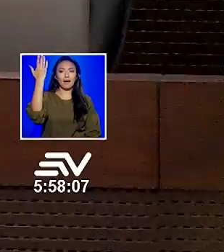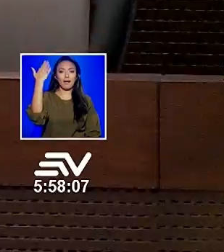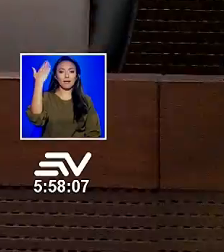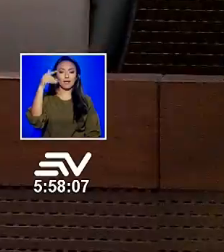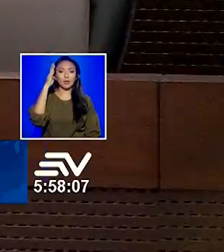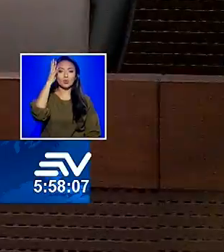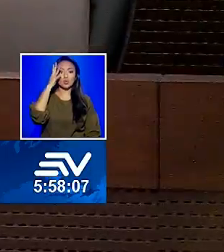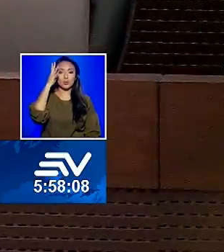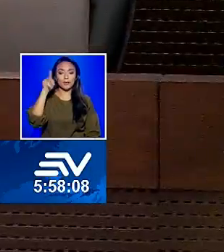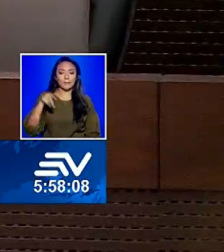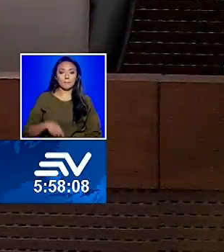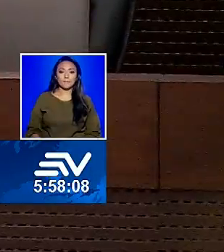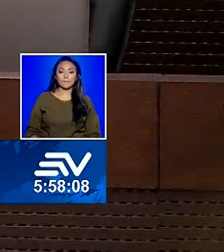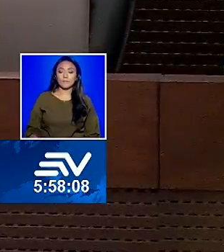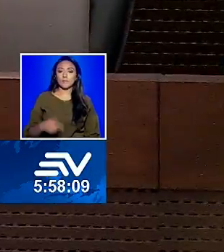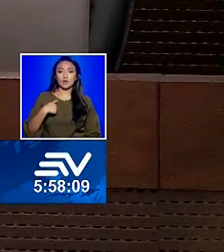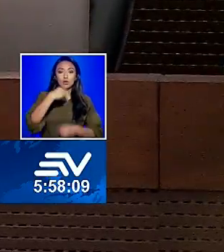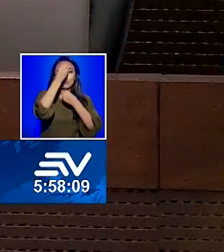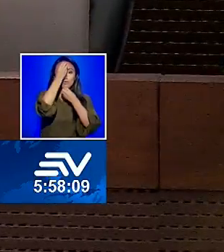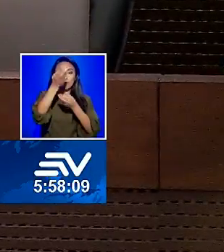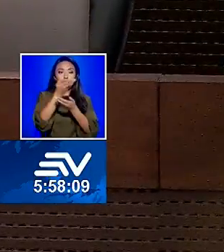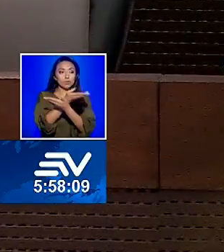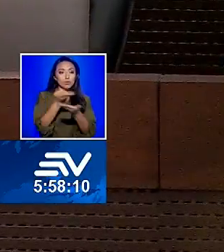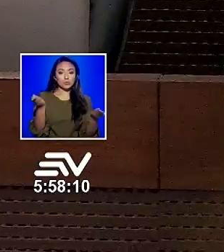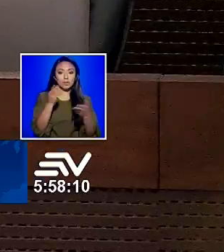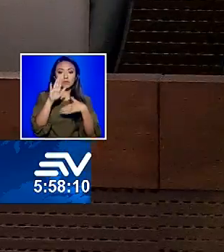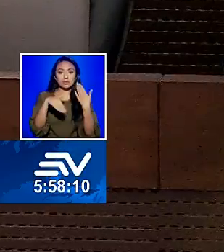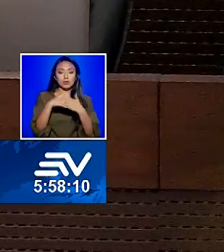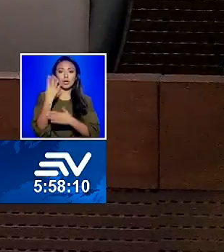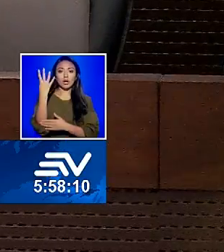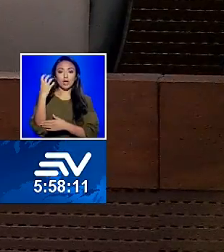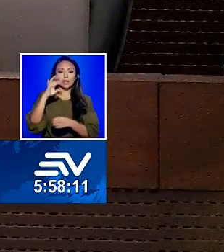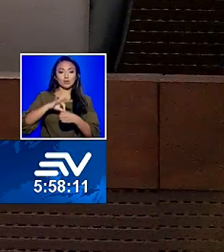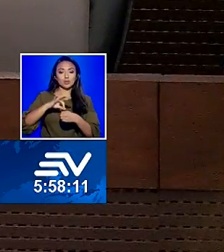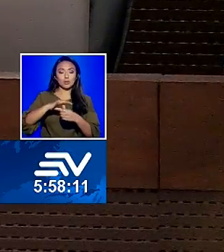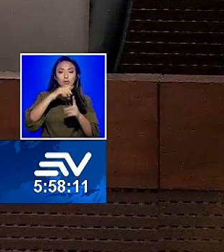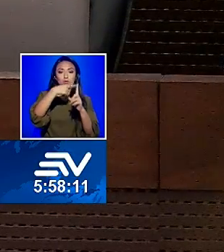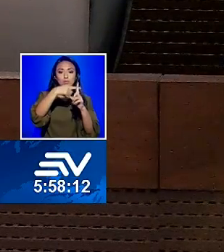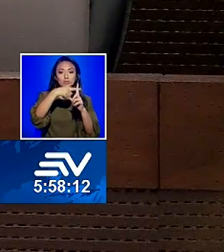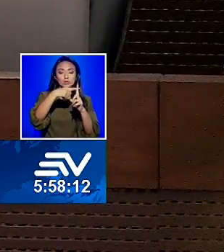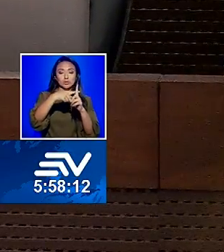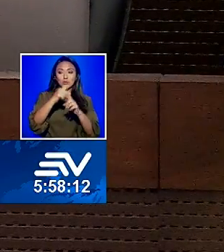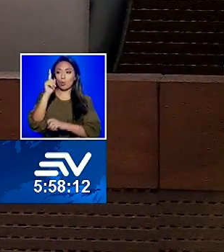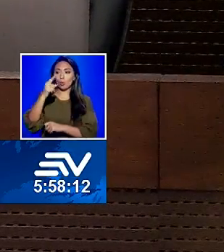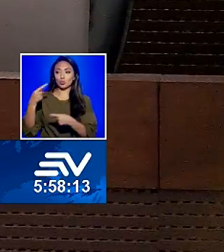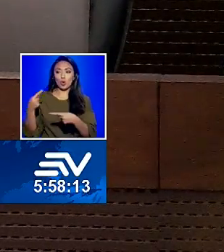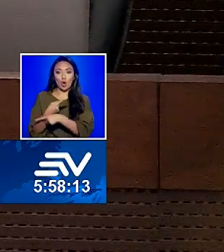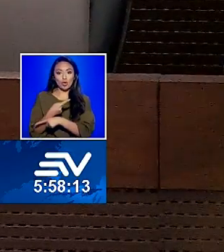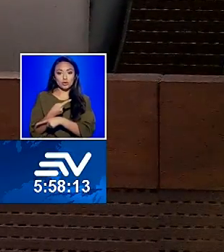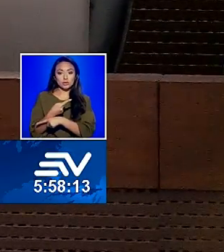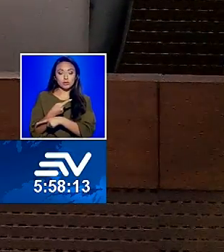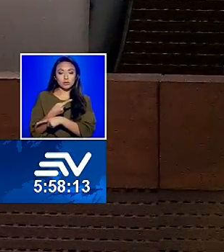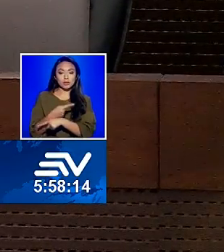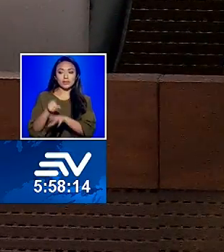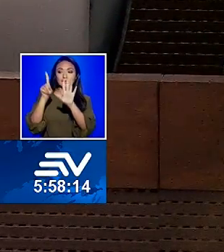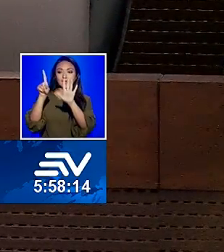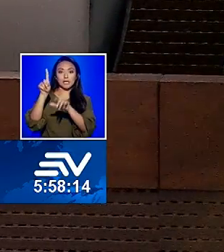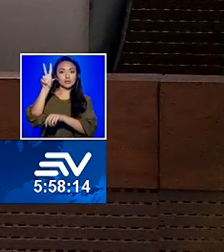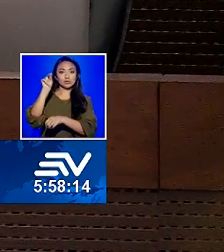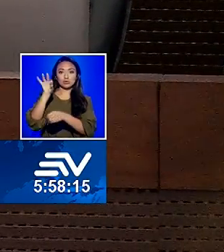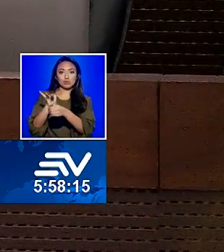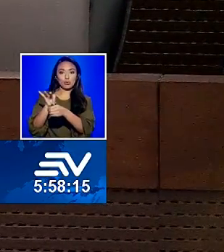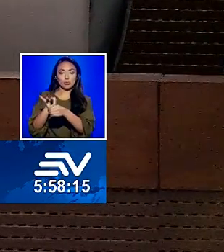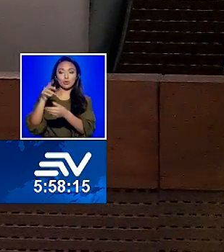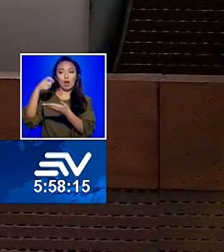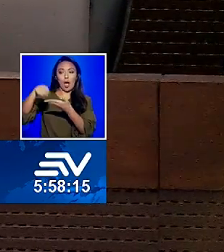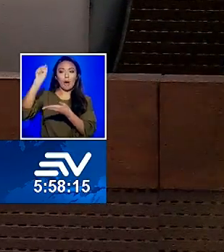y permiten formarme sin el miembro de este cuerpo edilicio que con 14 votos afirmativos un voto en contra y 6 las tensiones se